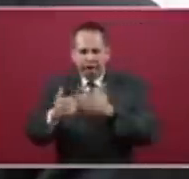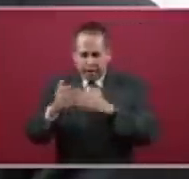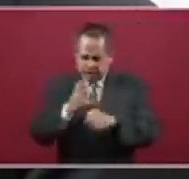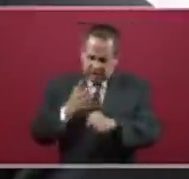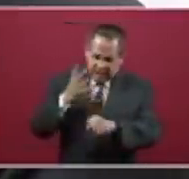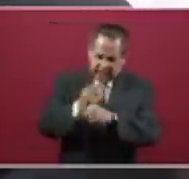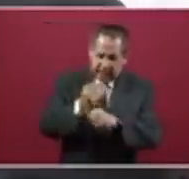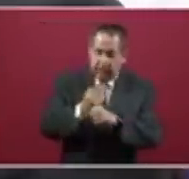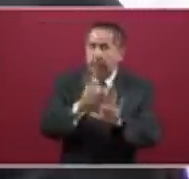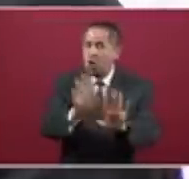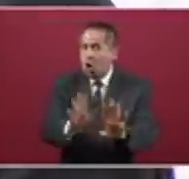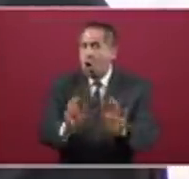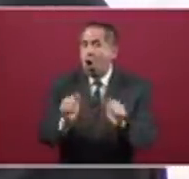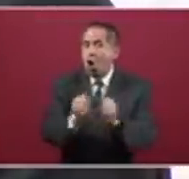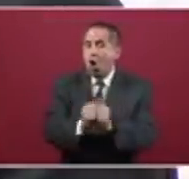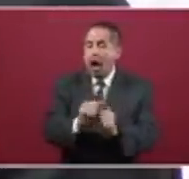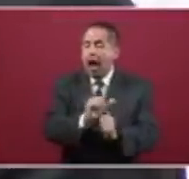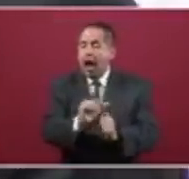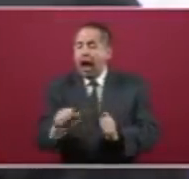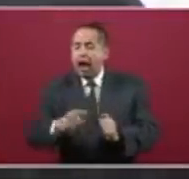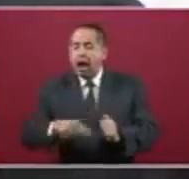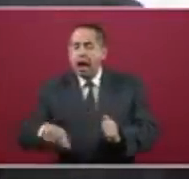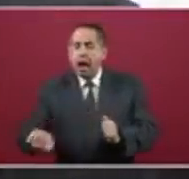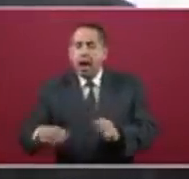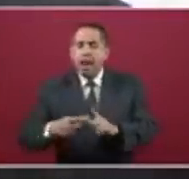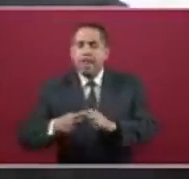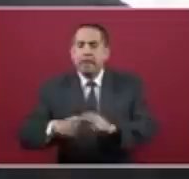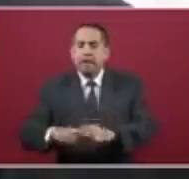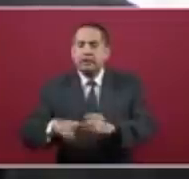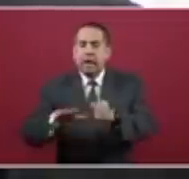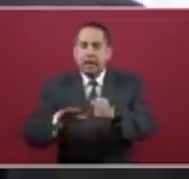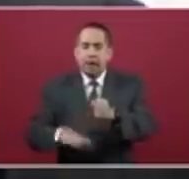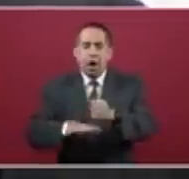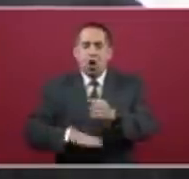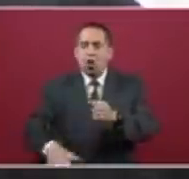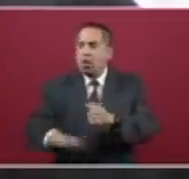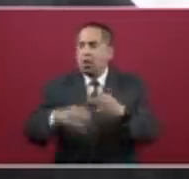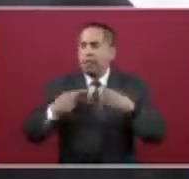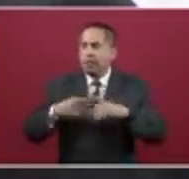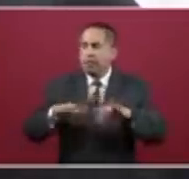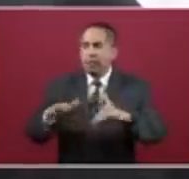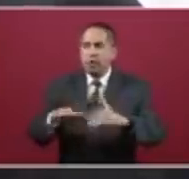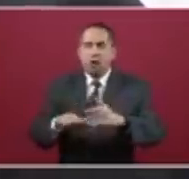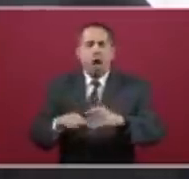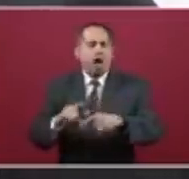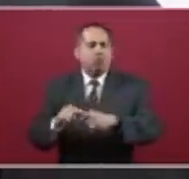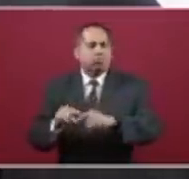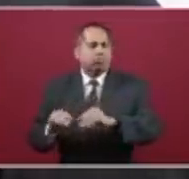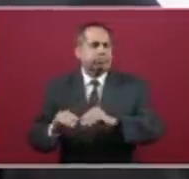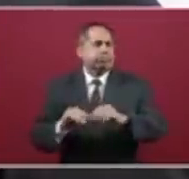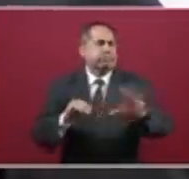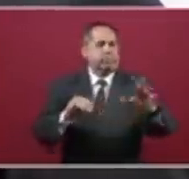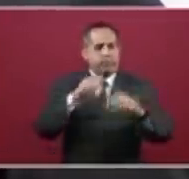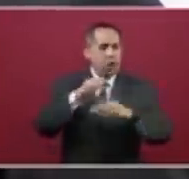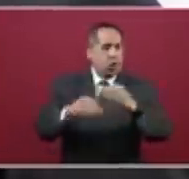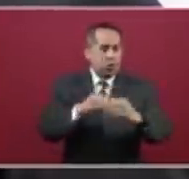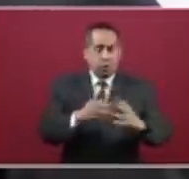desde abajo y para todos nos hemos propuesto